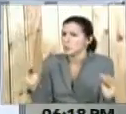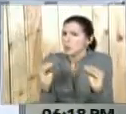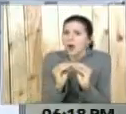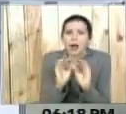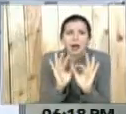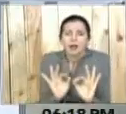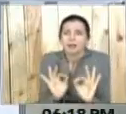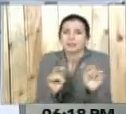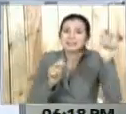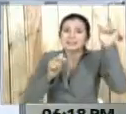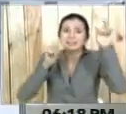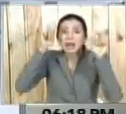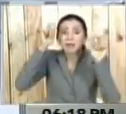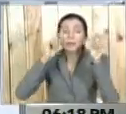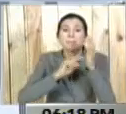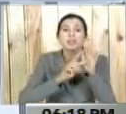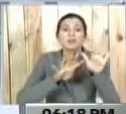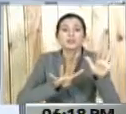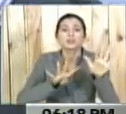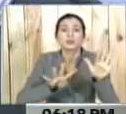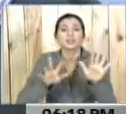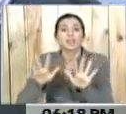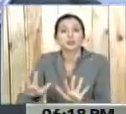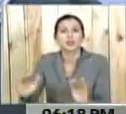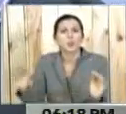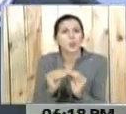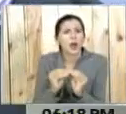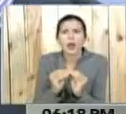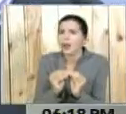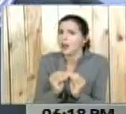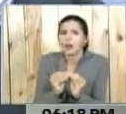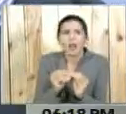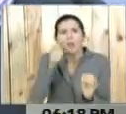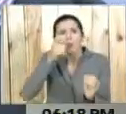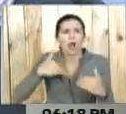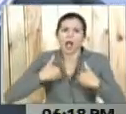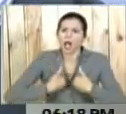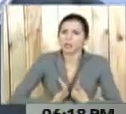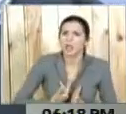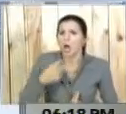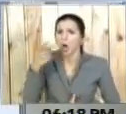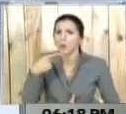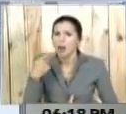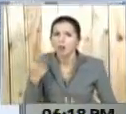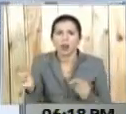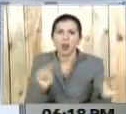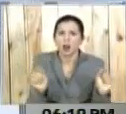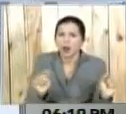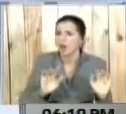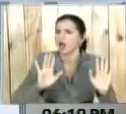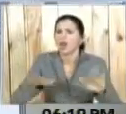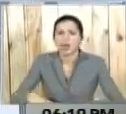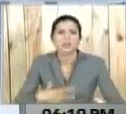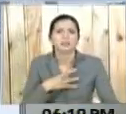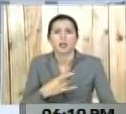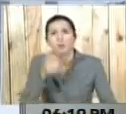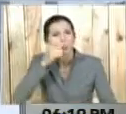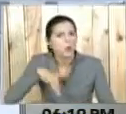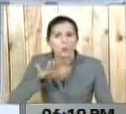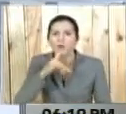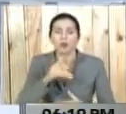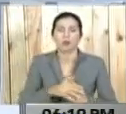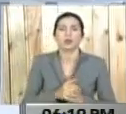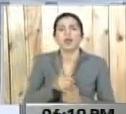discurso de Chávez del 98. Del pueblo está cansado de que los políticos debatan de cosas que no les interesan, el pueblo